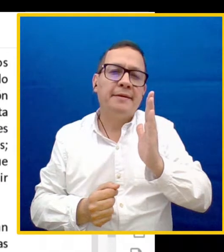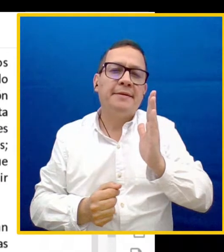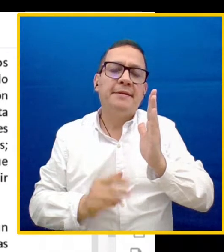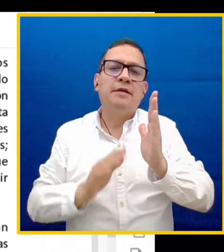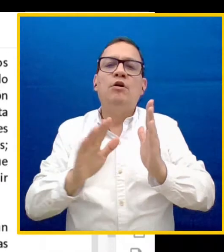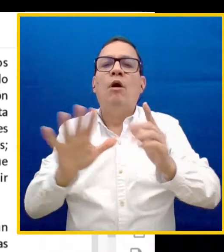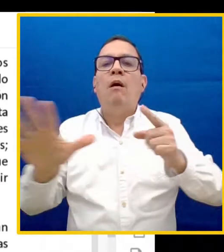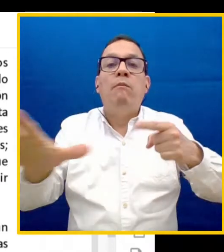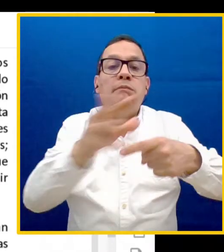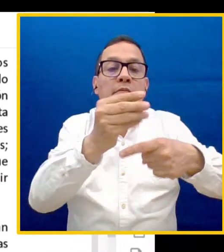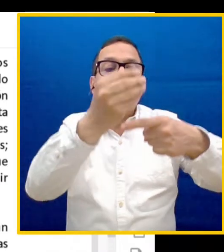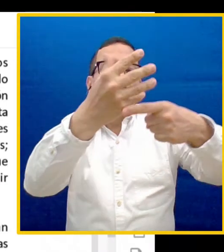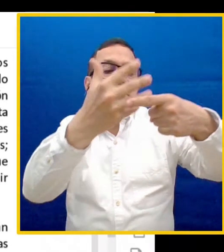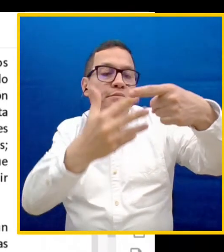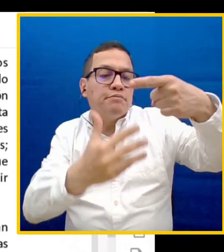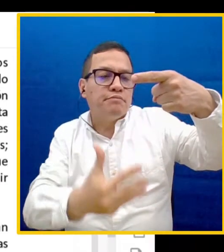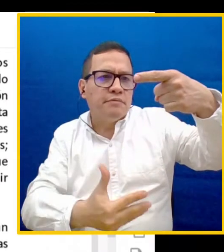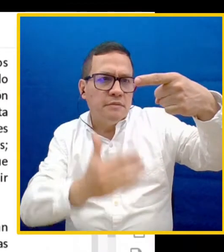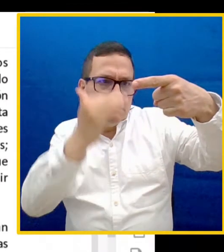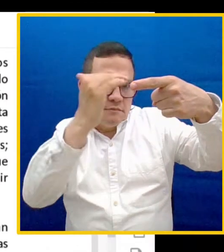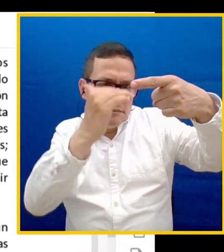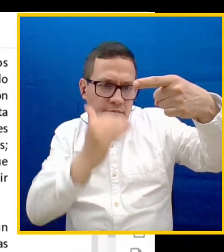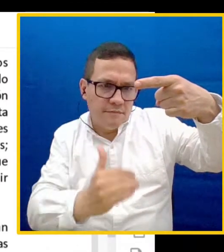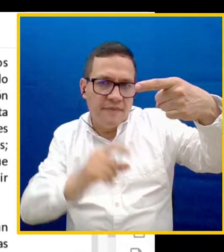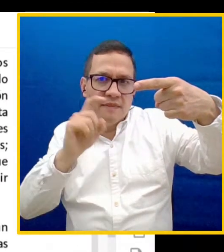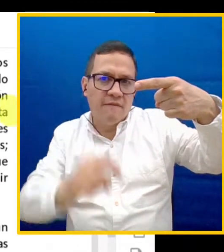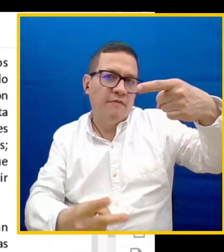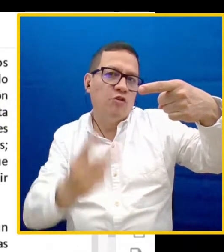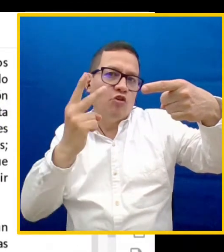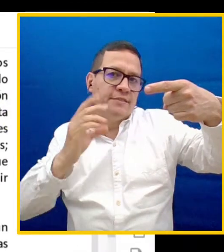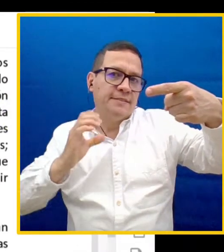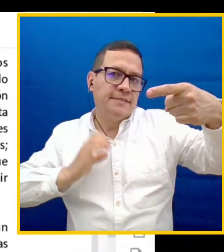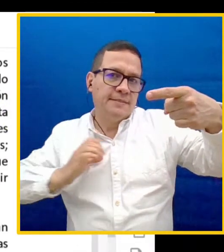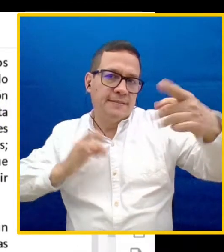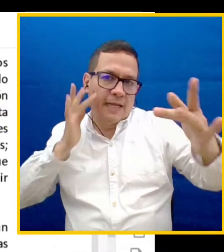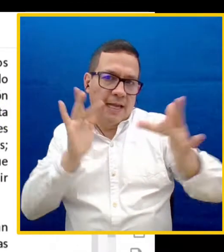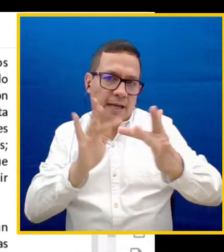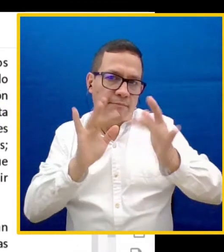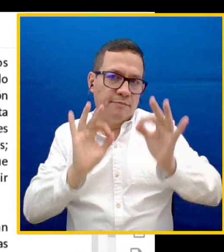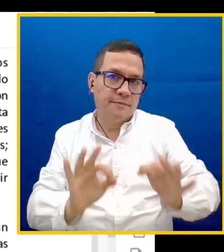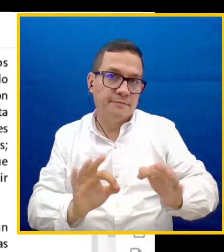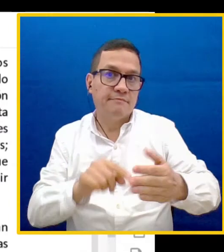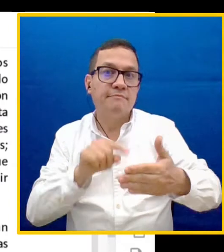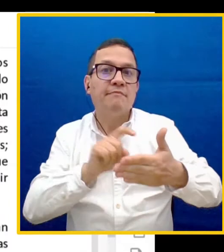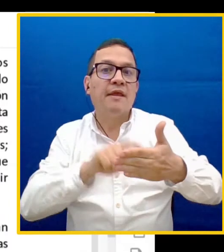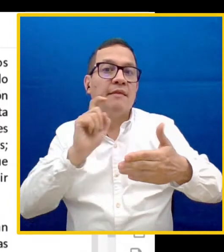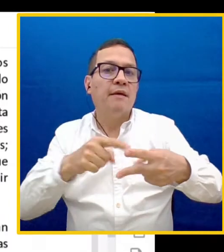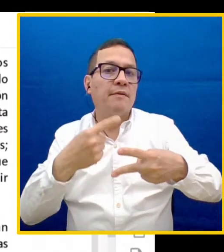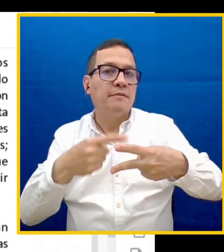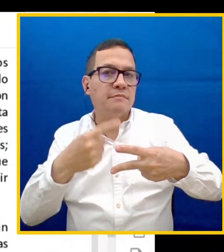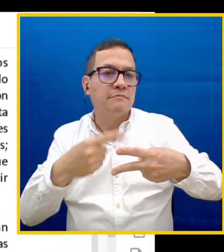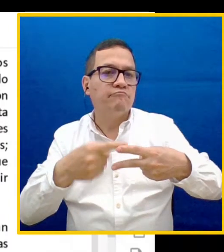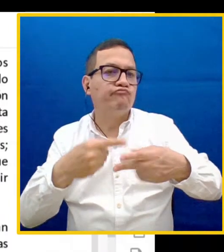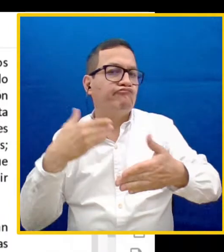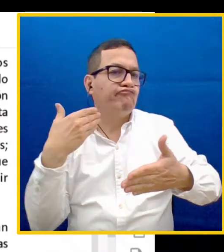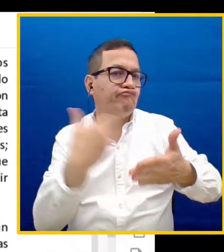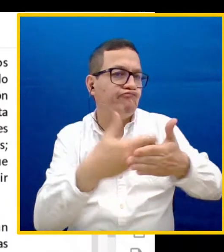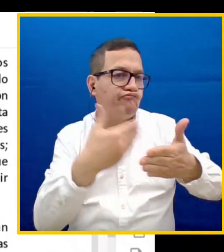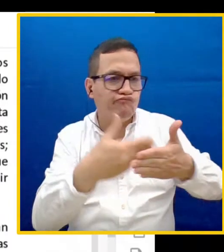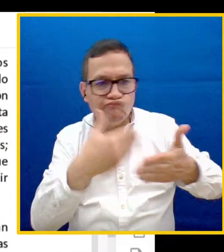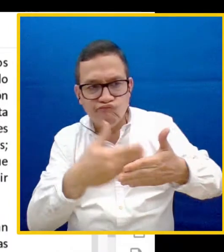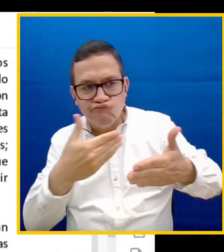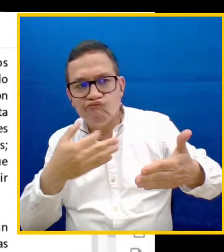Los datos recabados deben tener dos características centrales: validez y